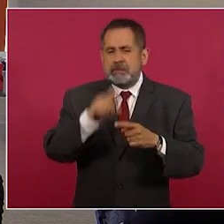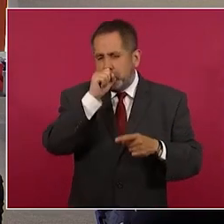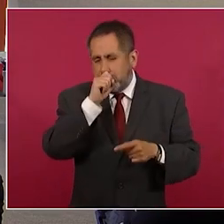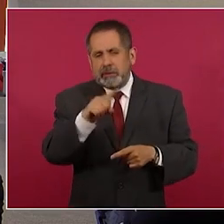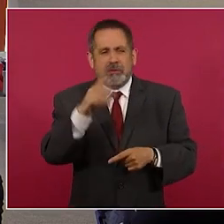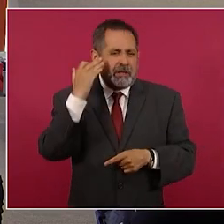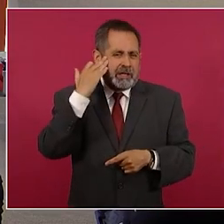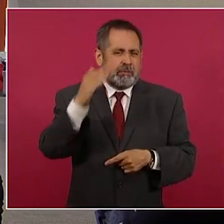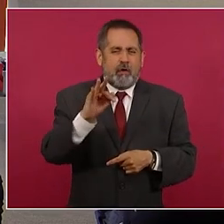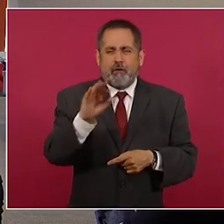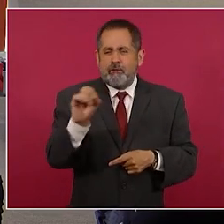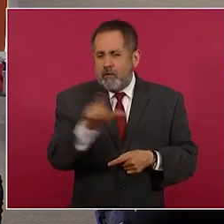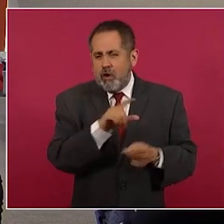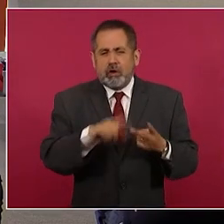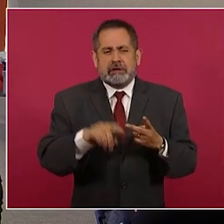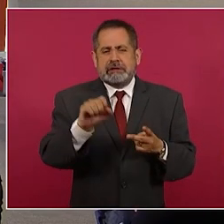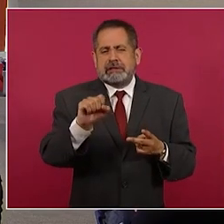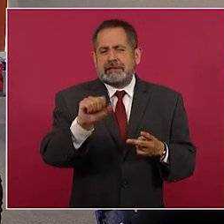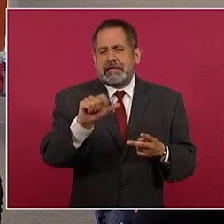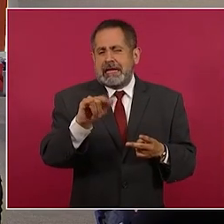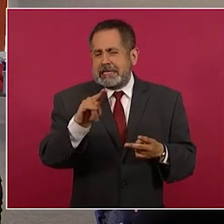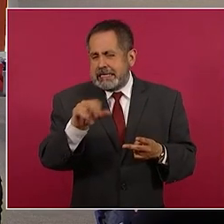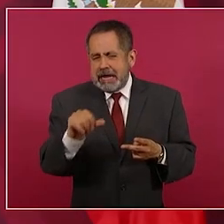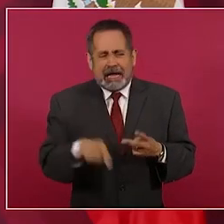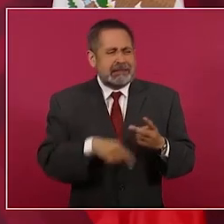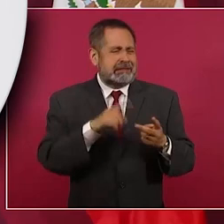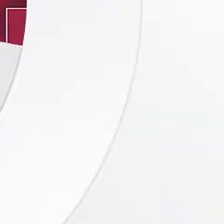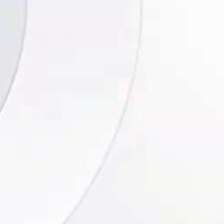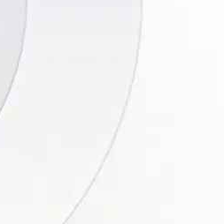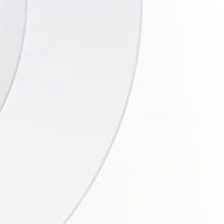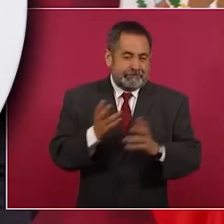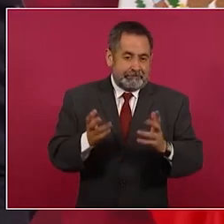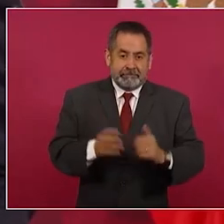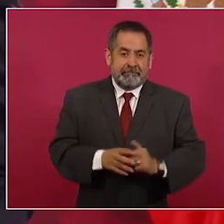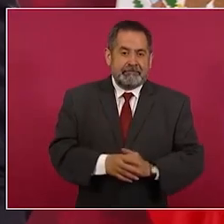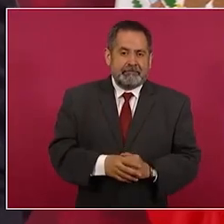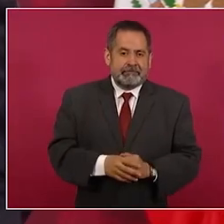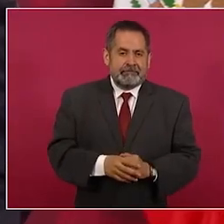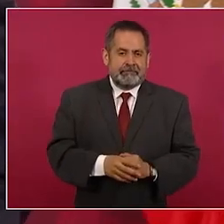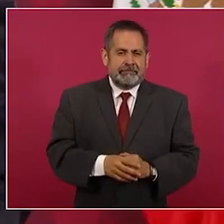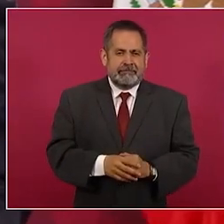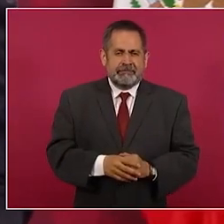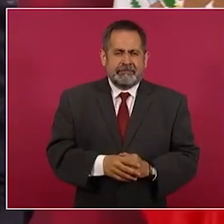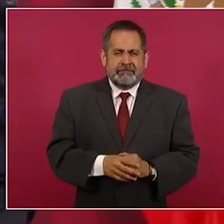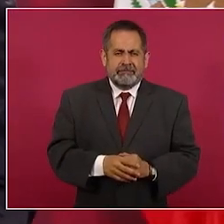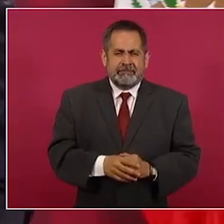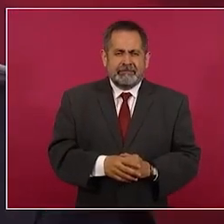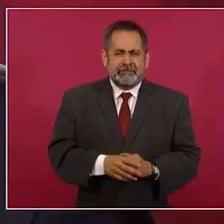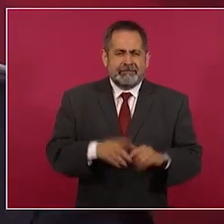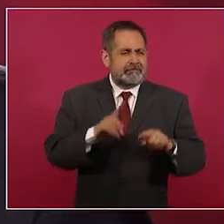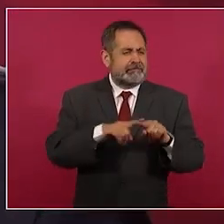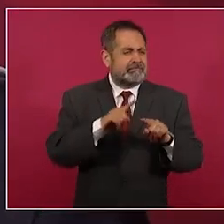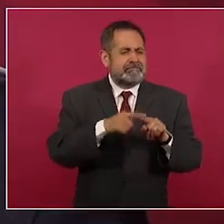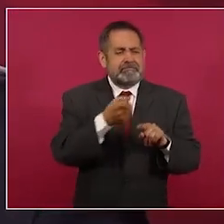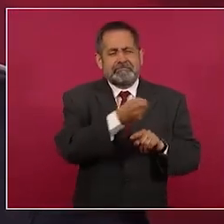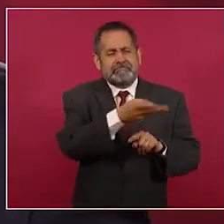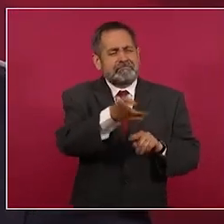todos, Salinas, en contra mía, alguien que hizo una